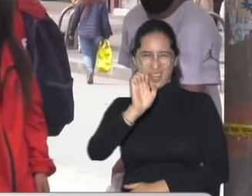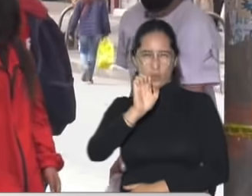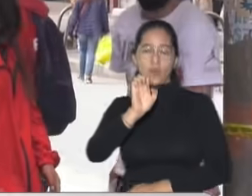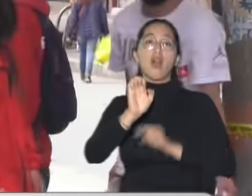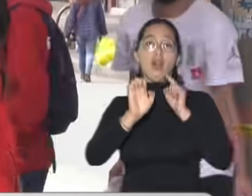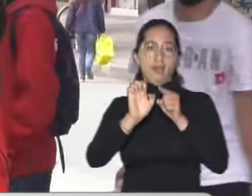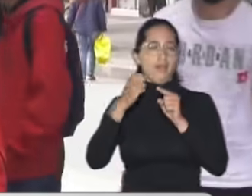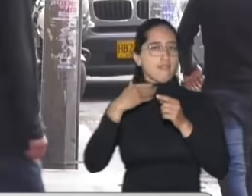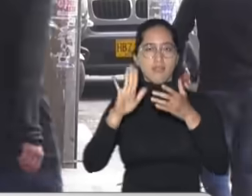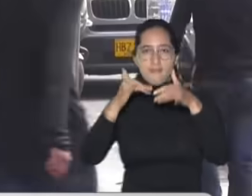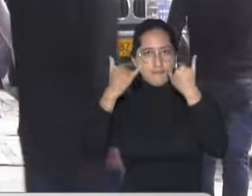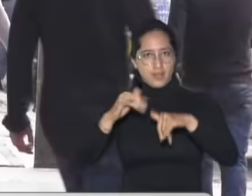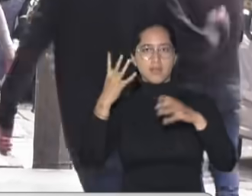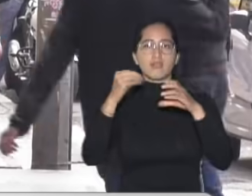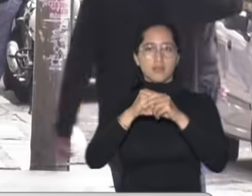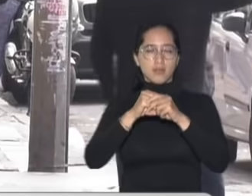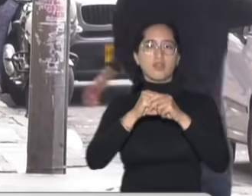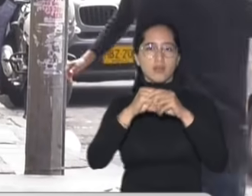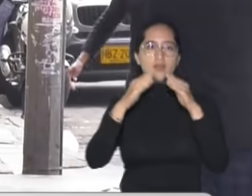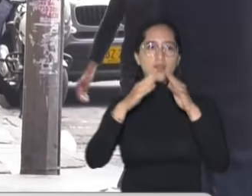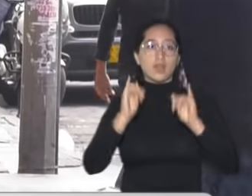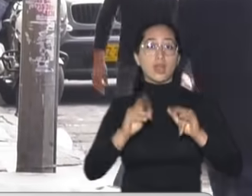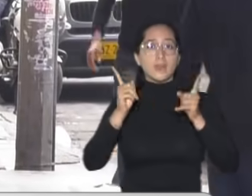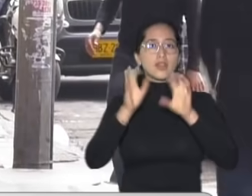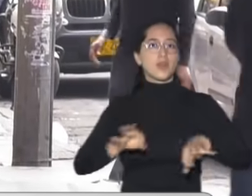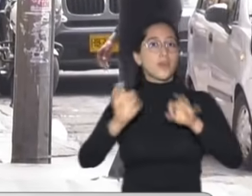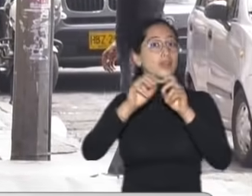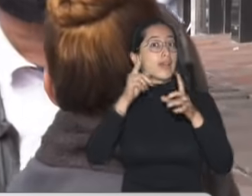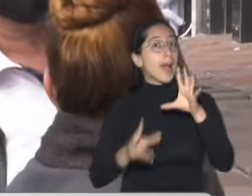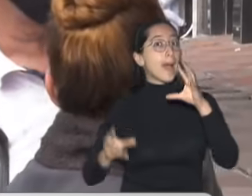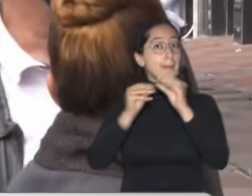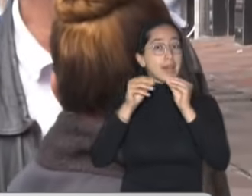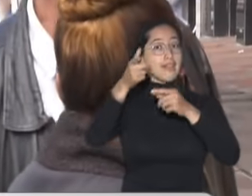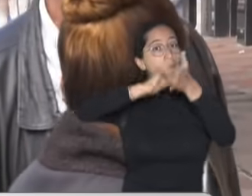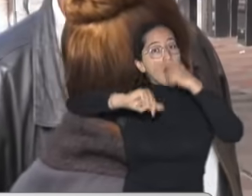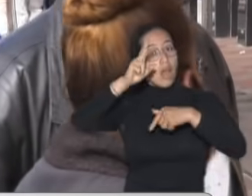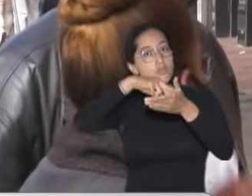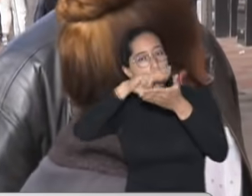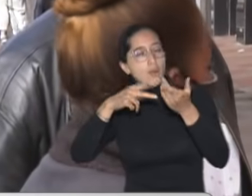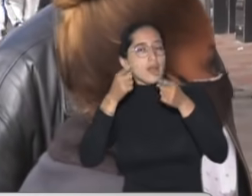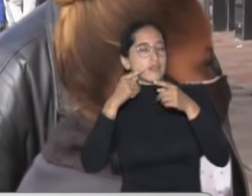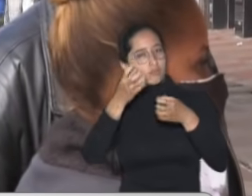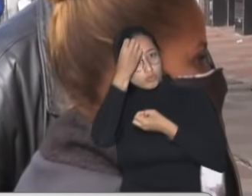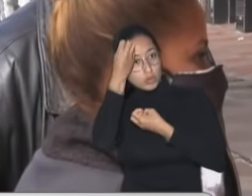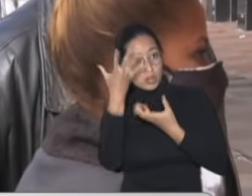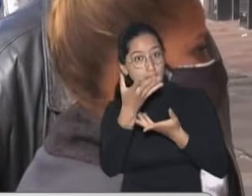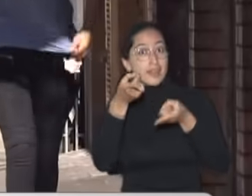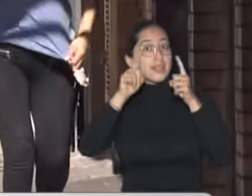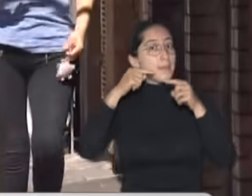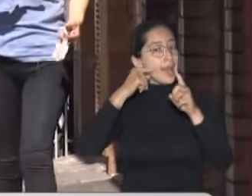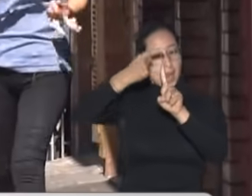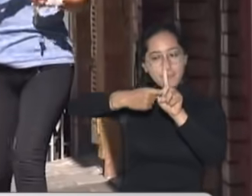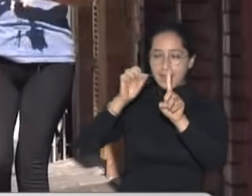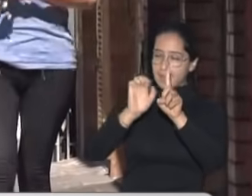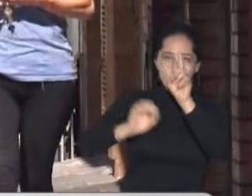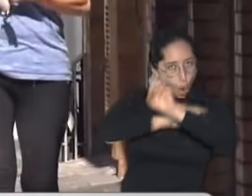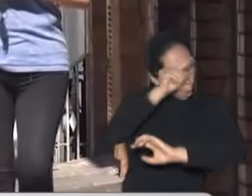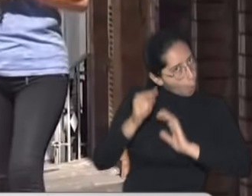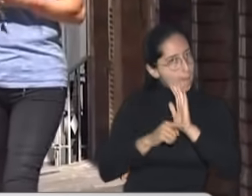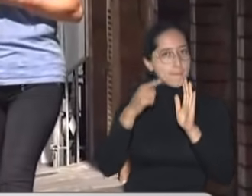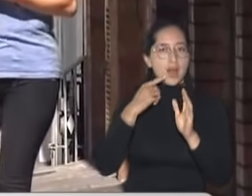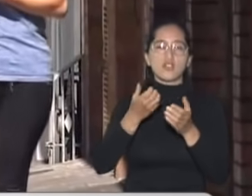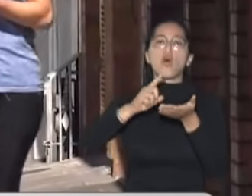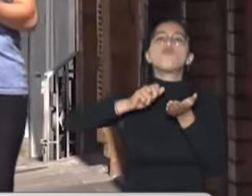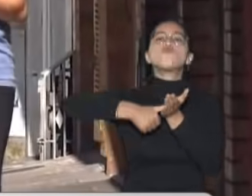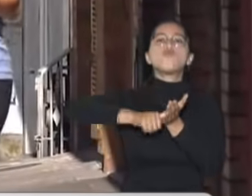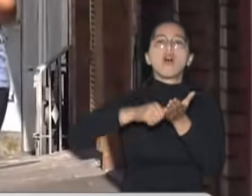sectores y durante el fin de semana, los ciudadanos deberán acatar la medida de ley seca y durante todo el mes, el pico y cédula. Los actos de indisciplina